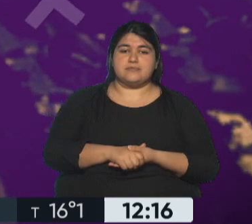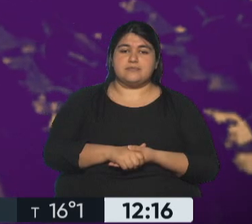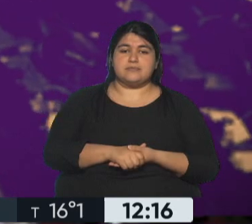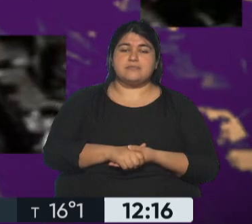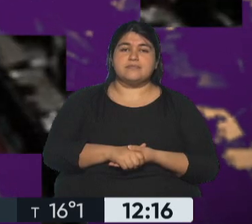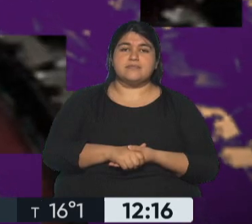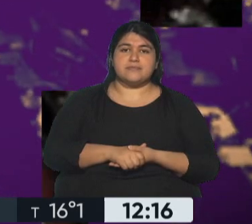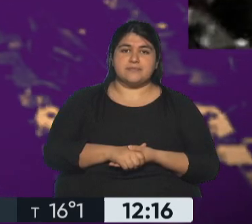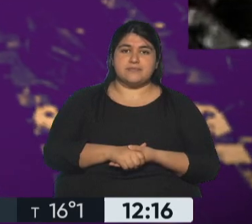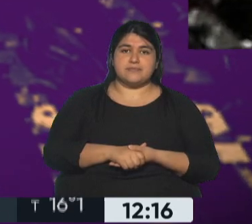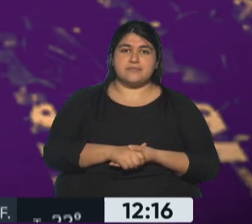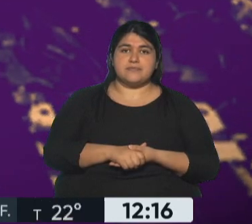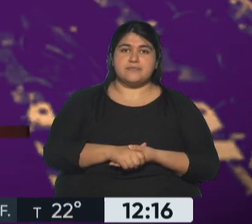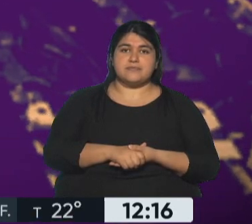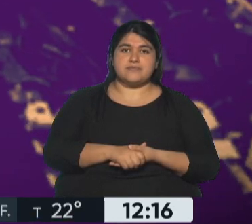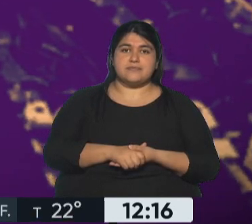y